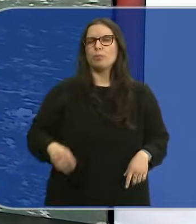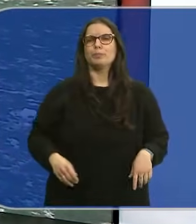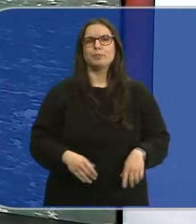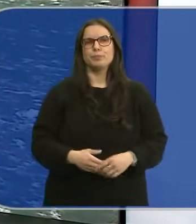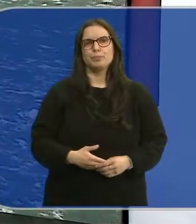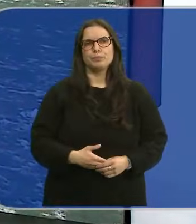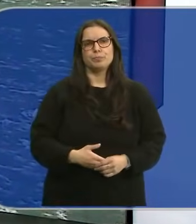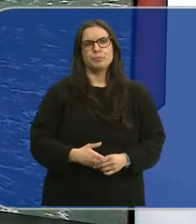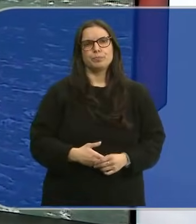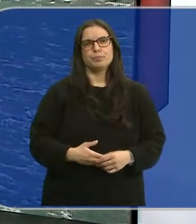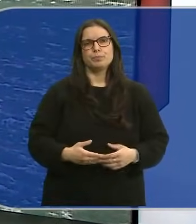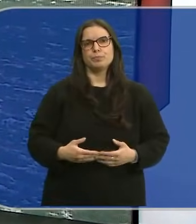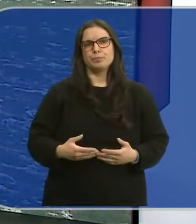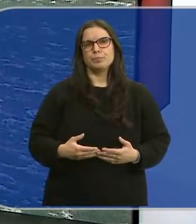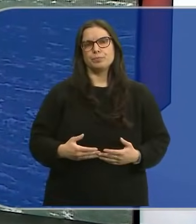Barrios?